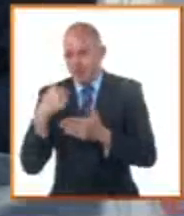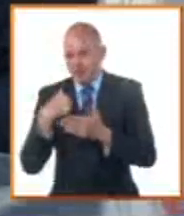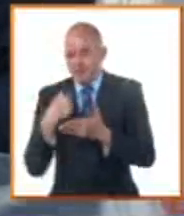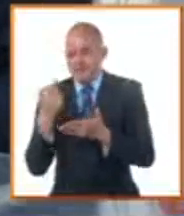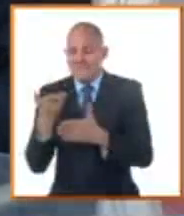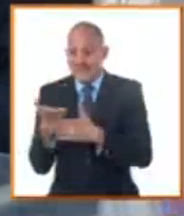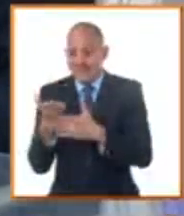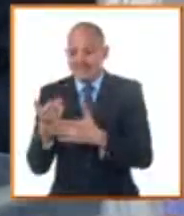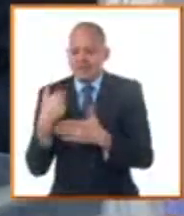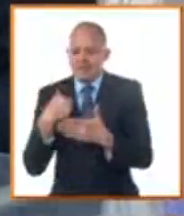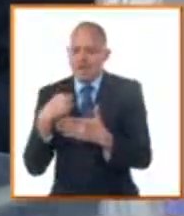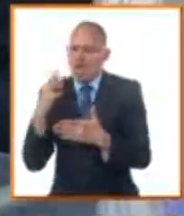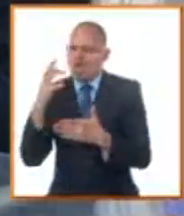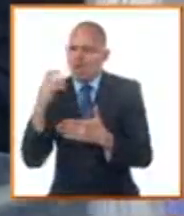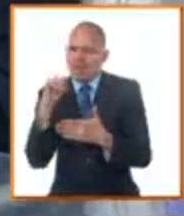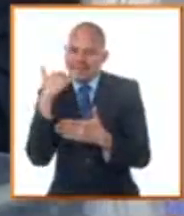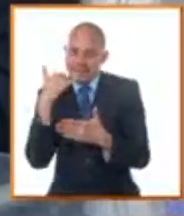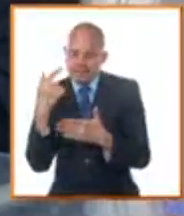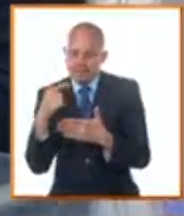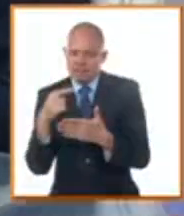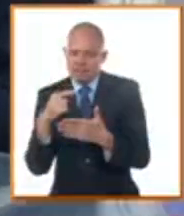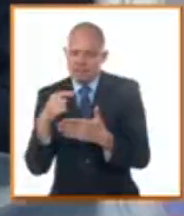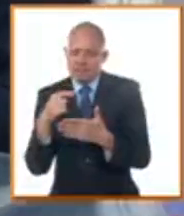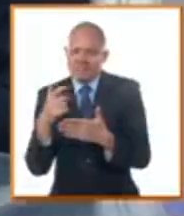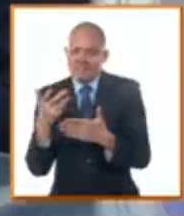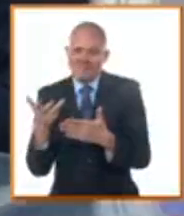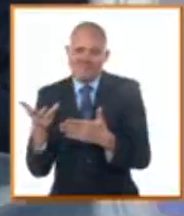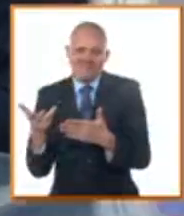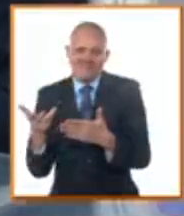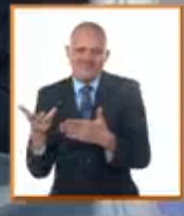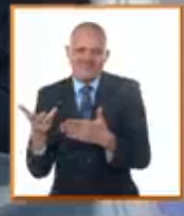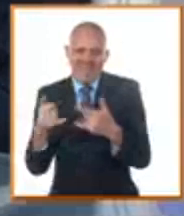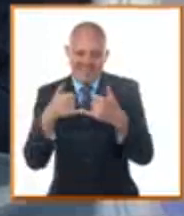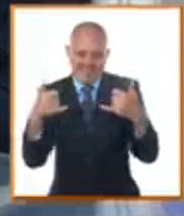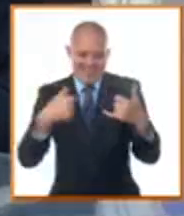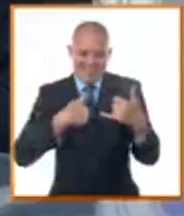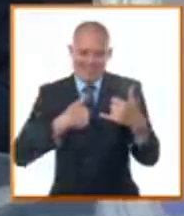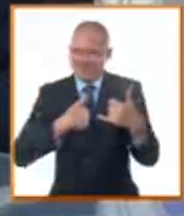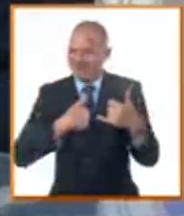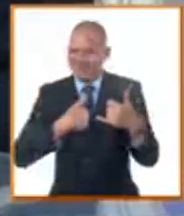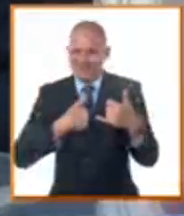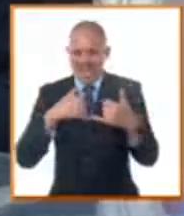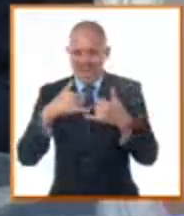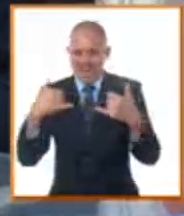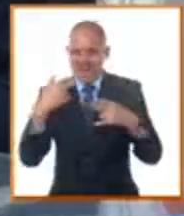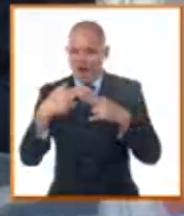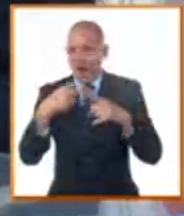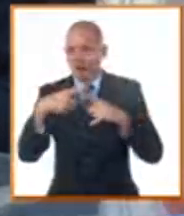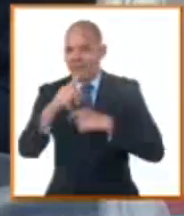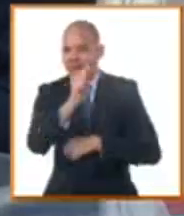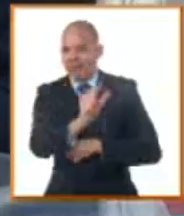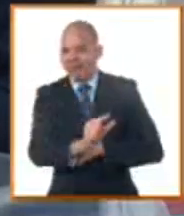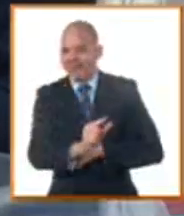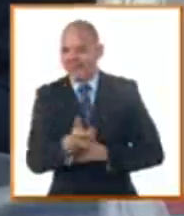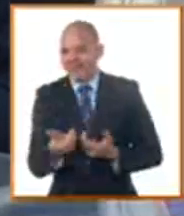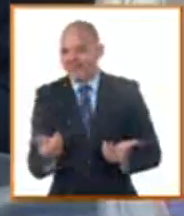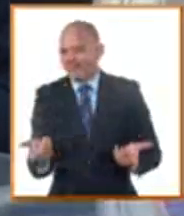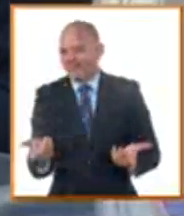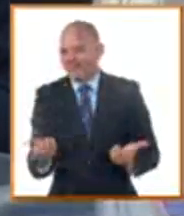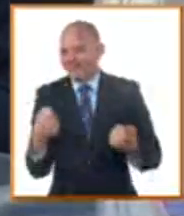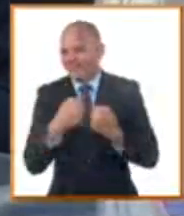naturales, aunque a veces no se incluye como pagos en línea, que son los pagos clásicos del comercio electrónico, forman parte de ese